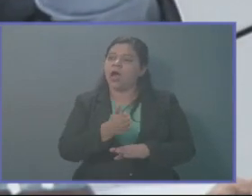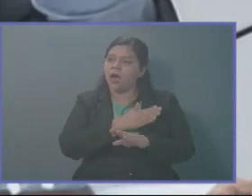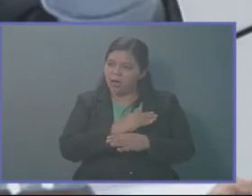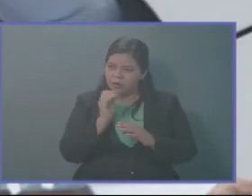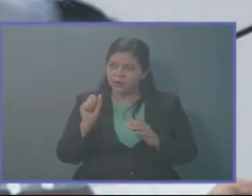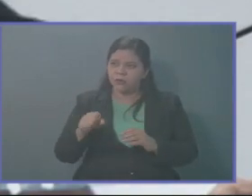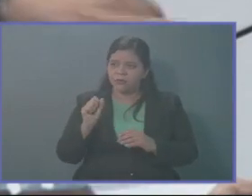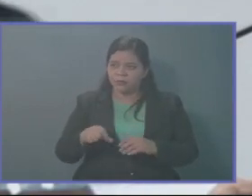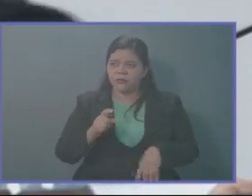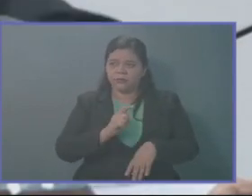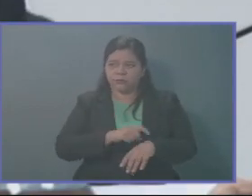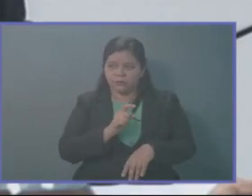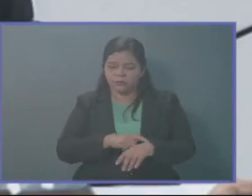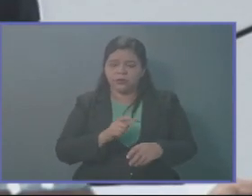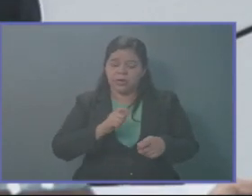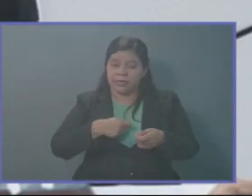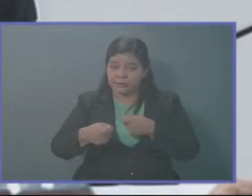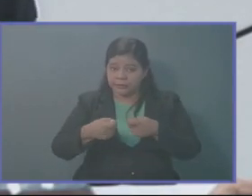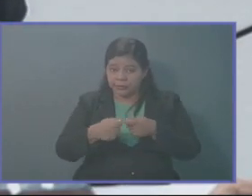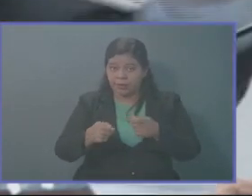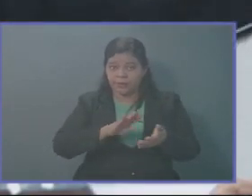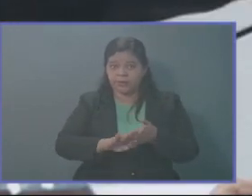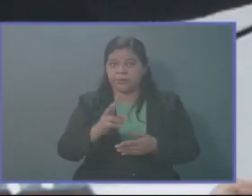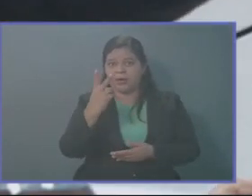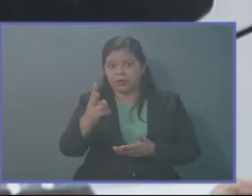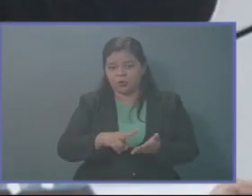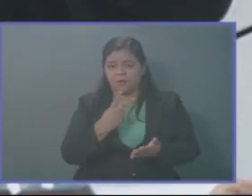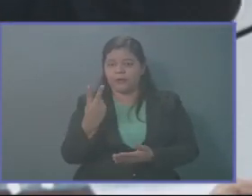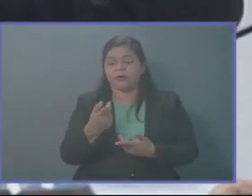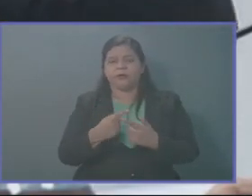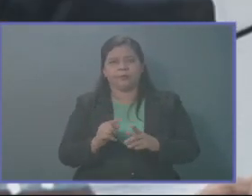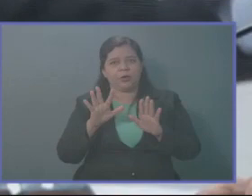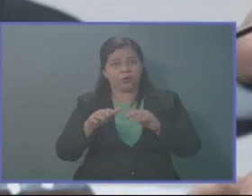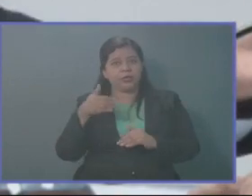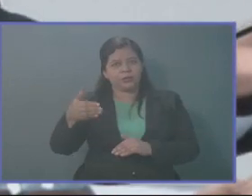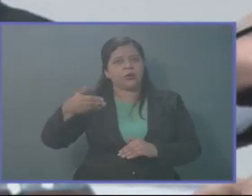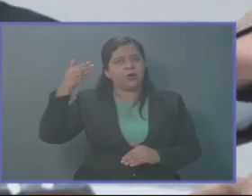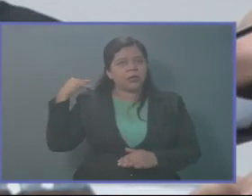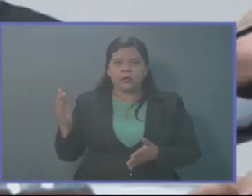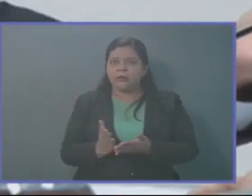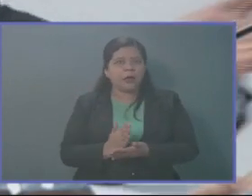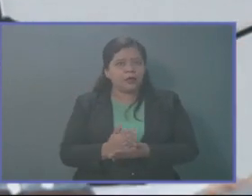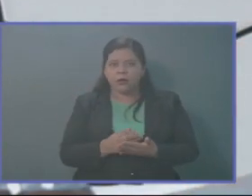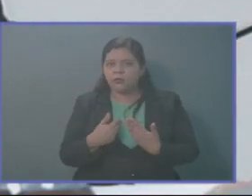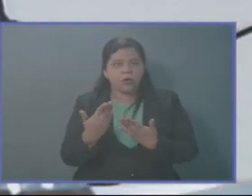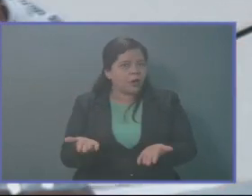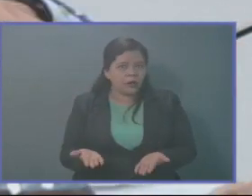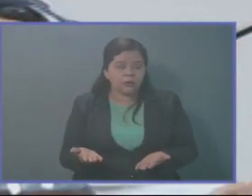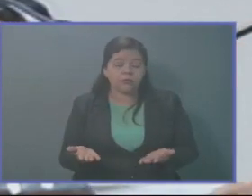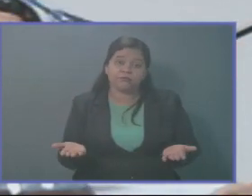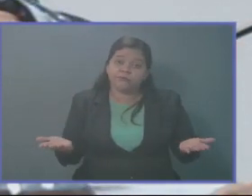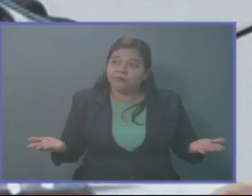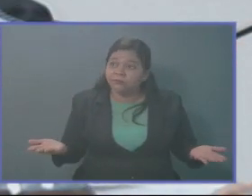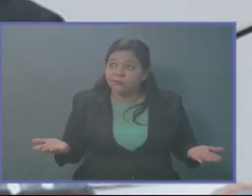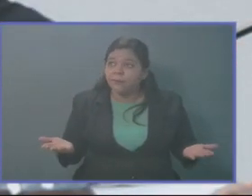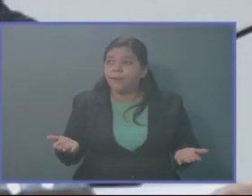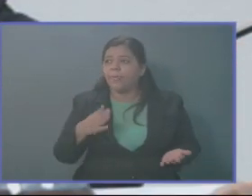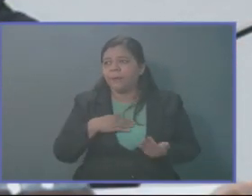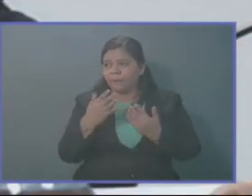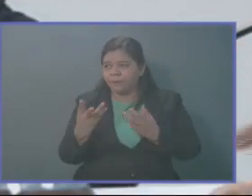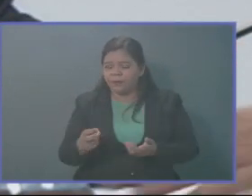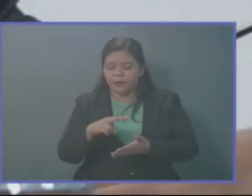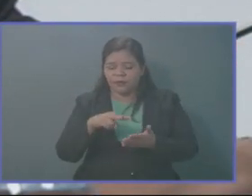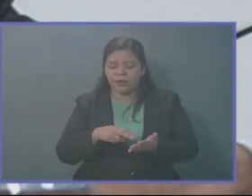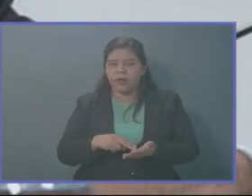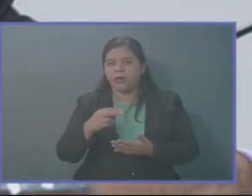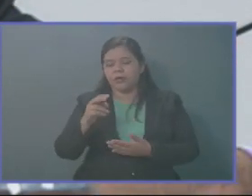un tiempo de que en diciembre se daban las 2 cuotas, pero dejaron desde hace 10 años ya no dar eso. Entonces quiero que lea ahí el técnico